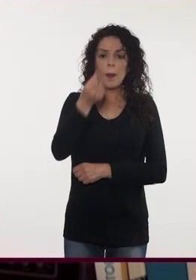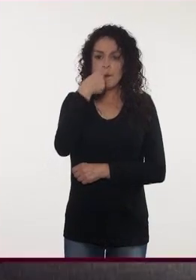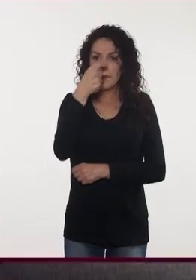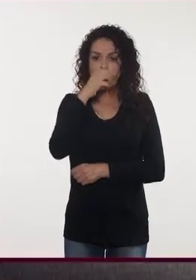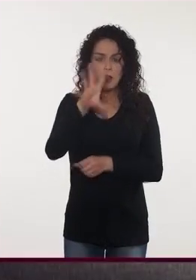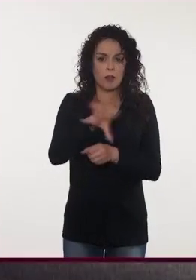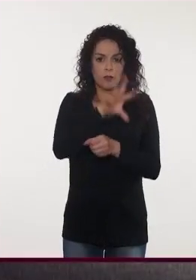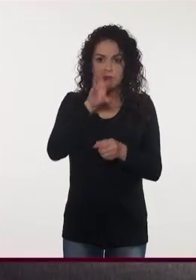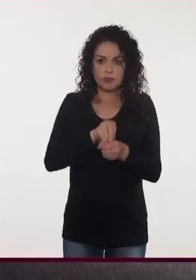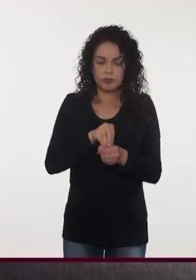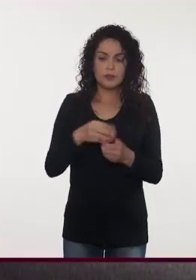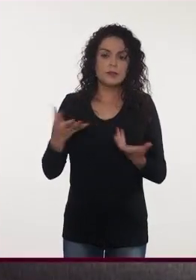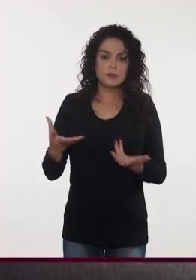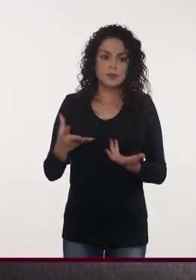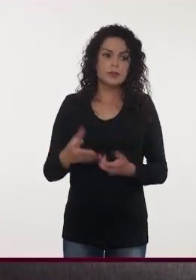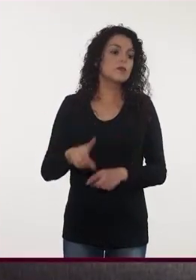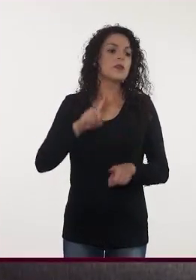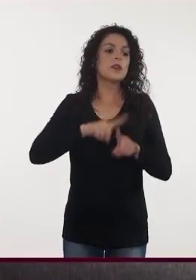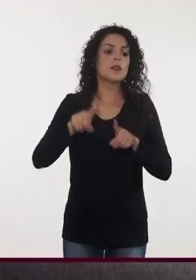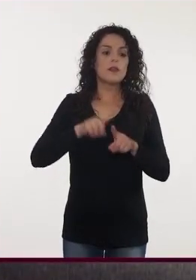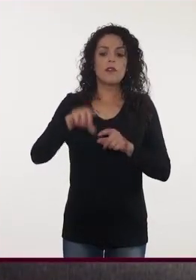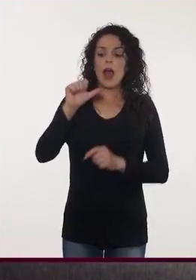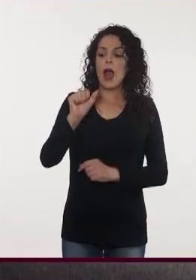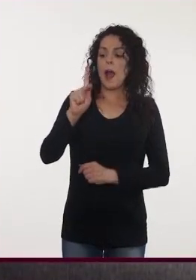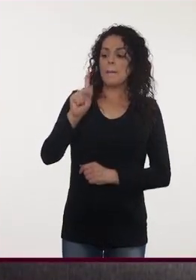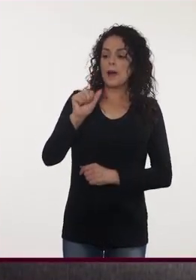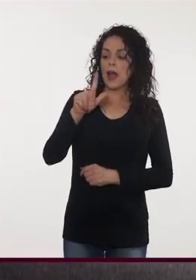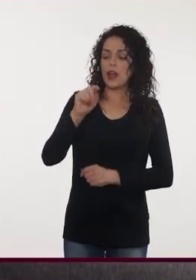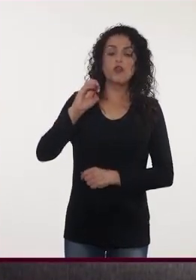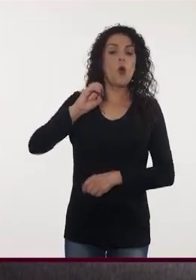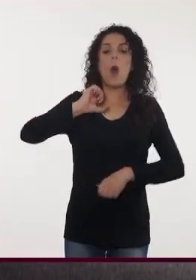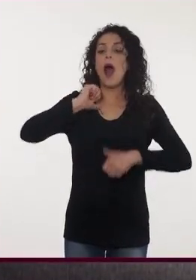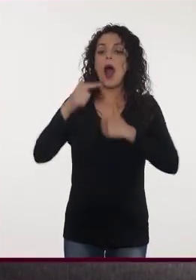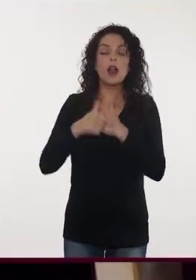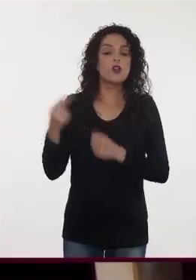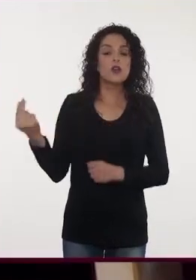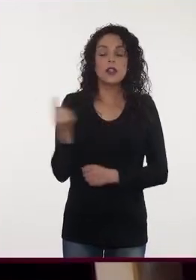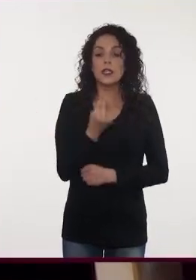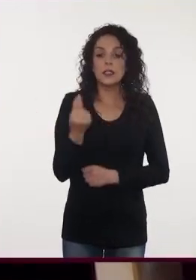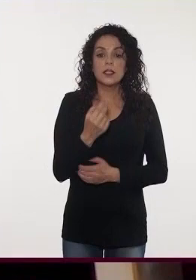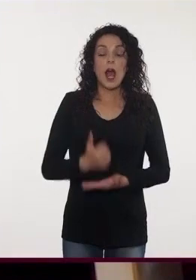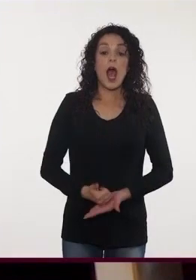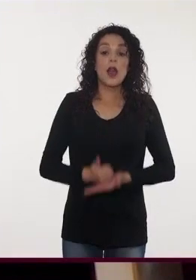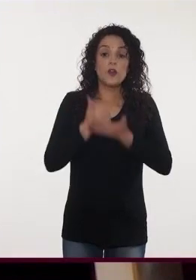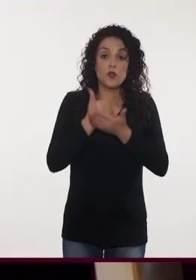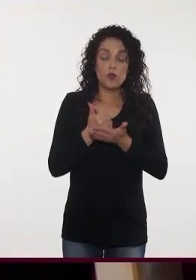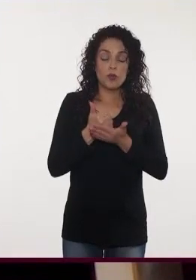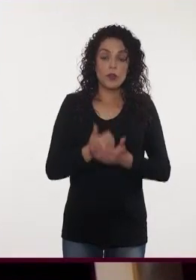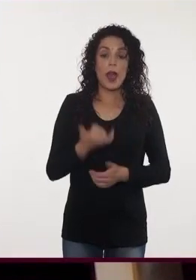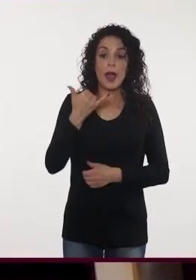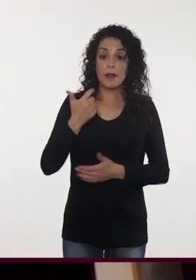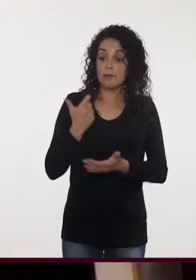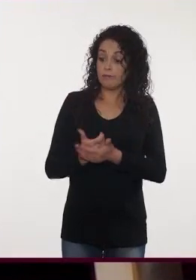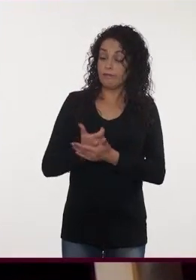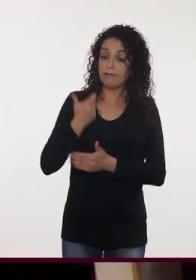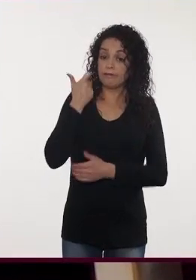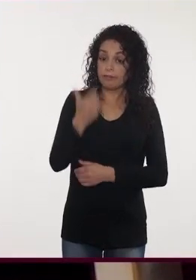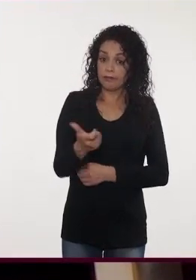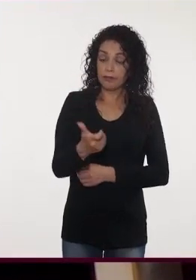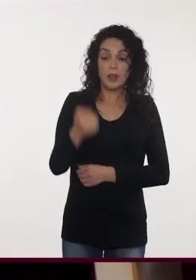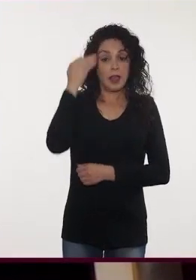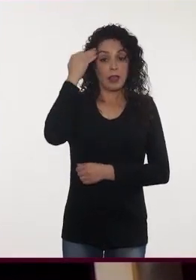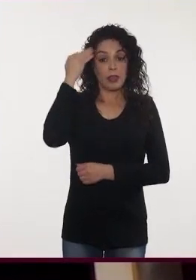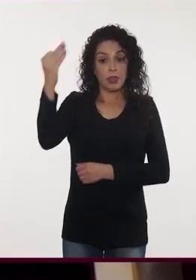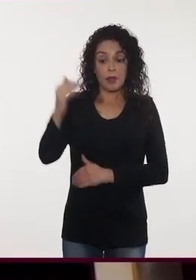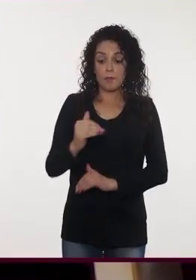tratamiento, a los aparatos prostéticos o de ayuda que necesiten lo sucesivo, y a una indemnización monetaria por el